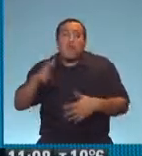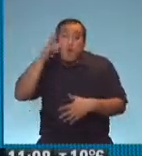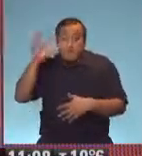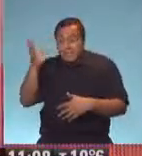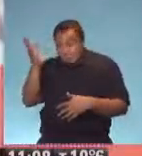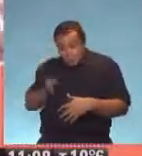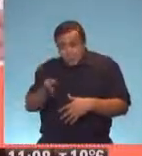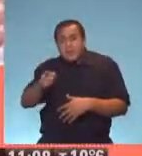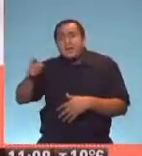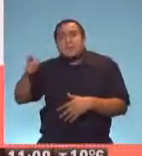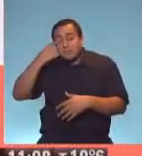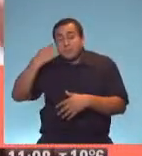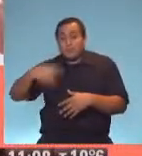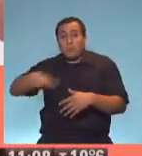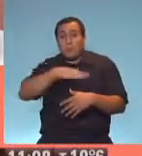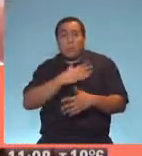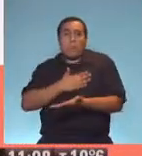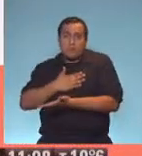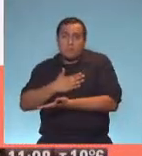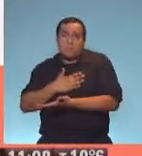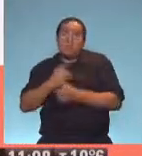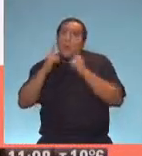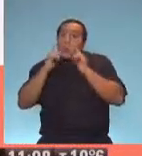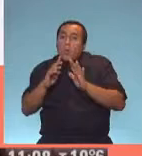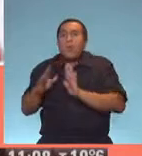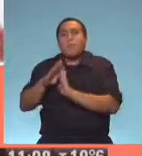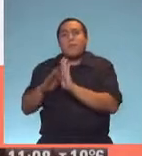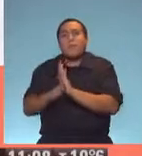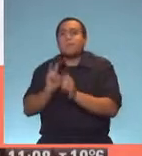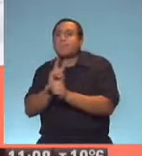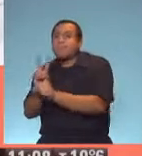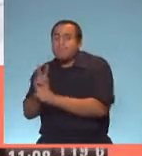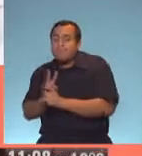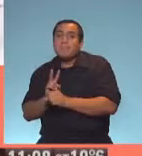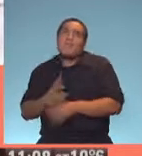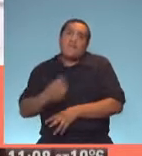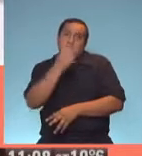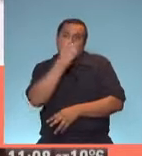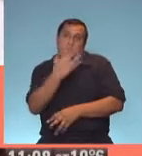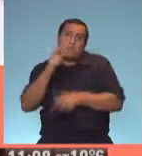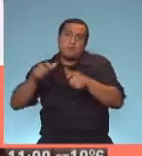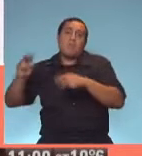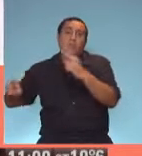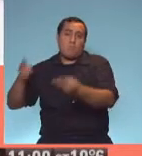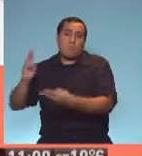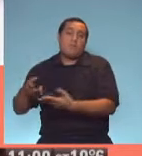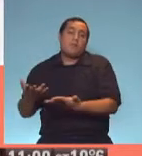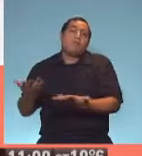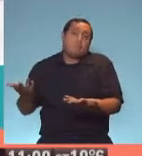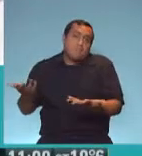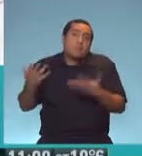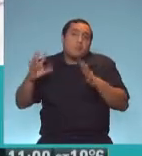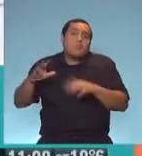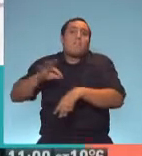80% han estado en nuestros barrios, por eso tenemos que estar muy atentos con las medidas de prevención, y tenemos 25 personas que han fallecido también por sospecha de dengue, así que